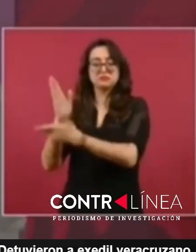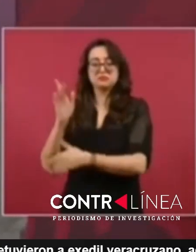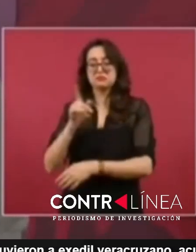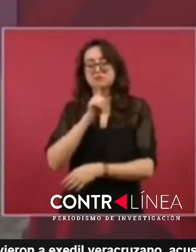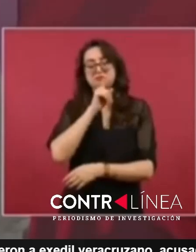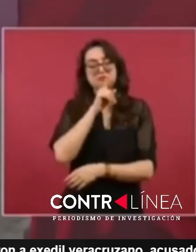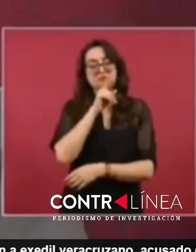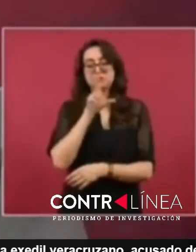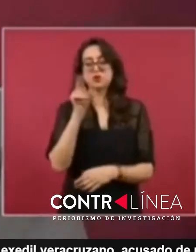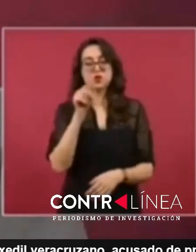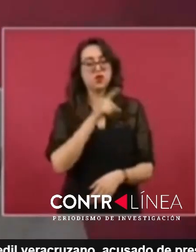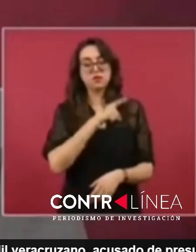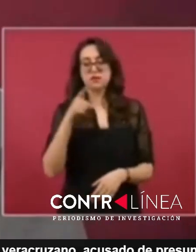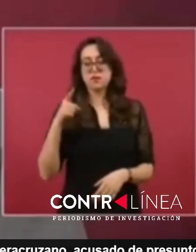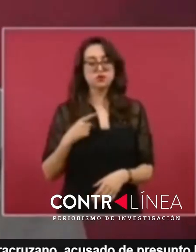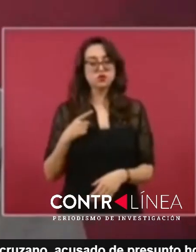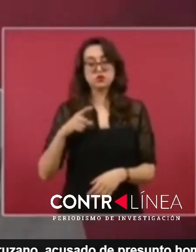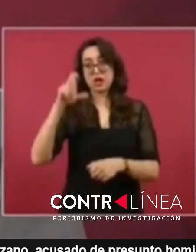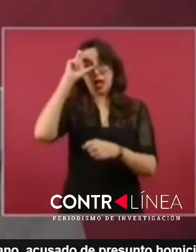europeo,